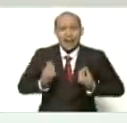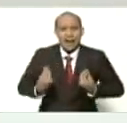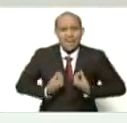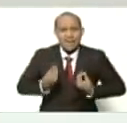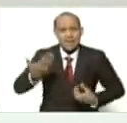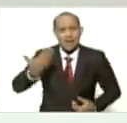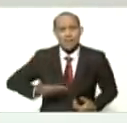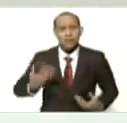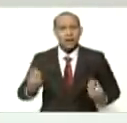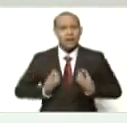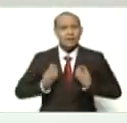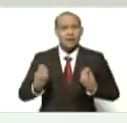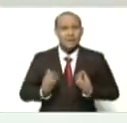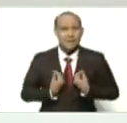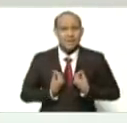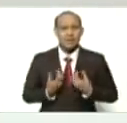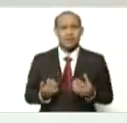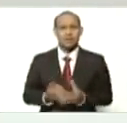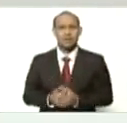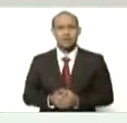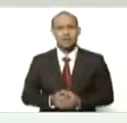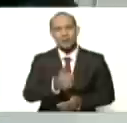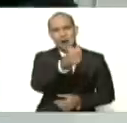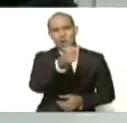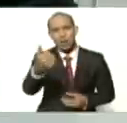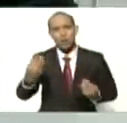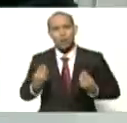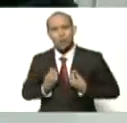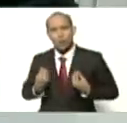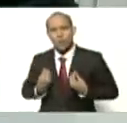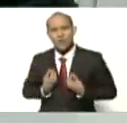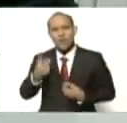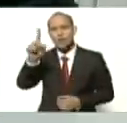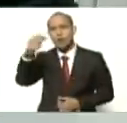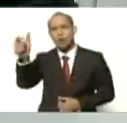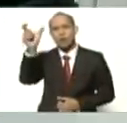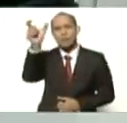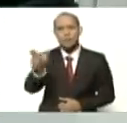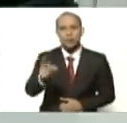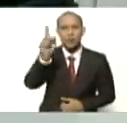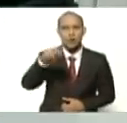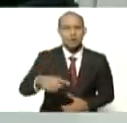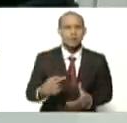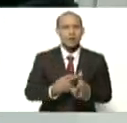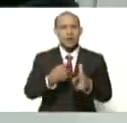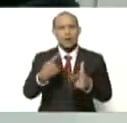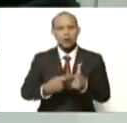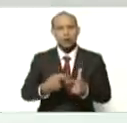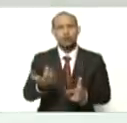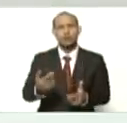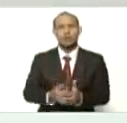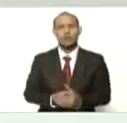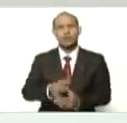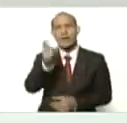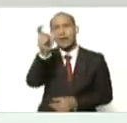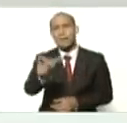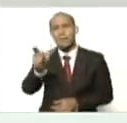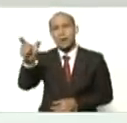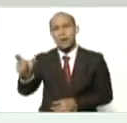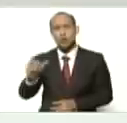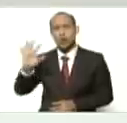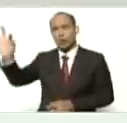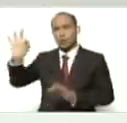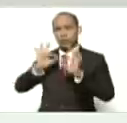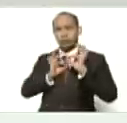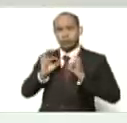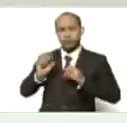nuestra vida nos estamos dando la vida también de otras personas así que las personas contagiadas ya nosotros